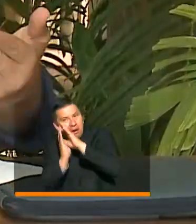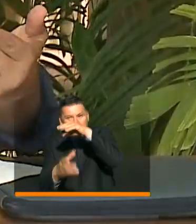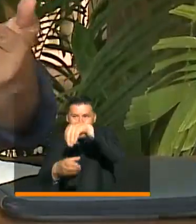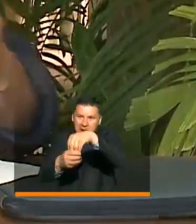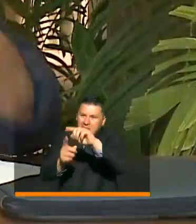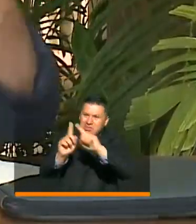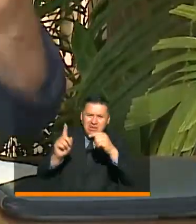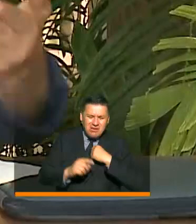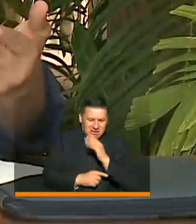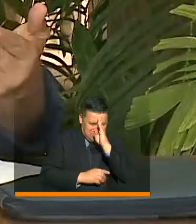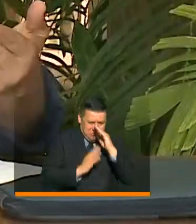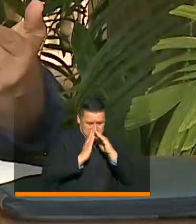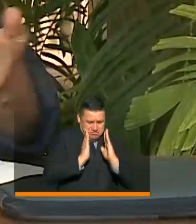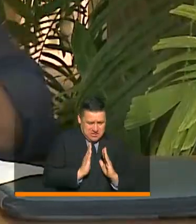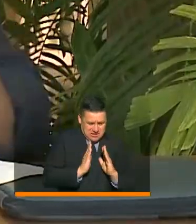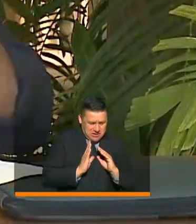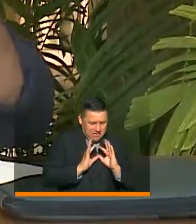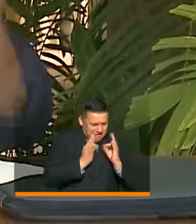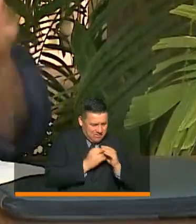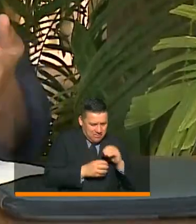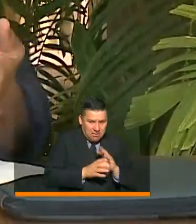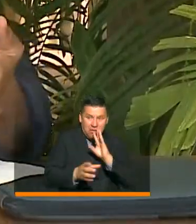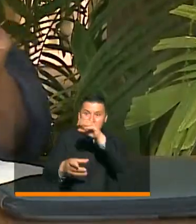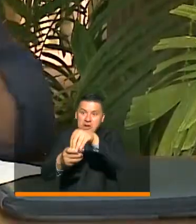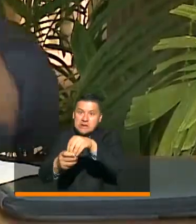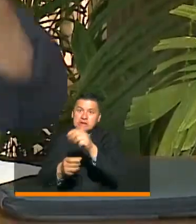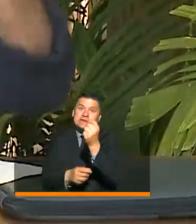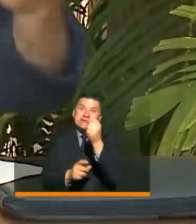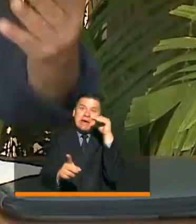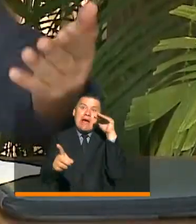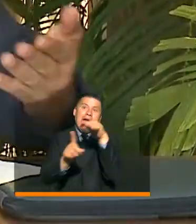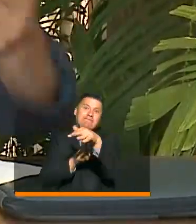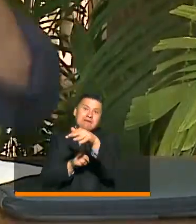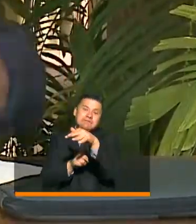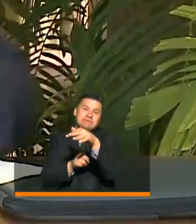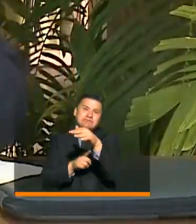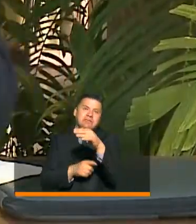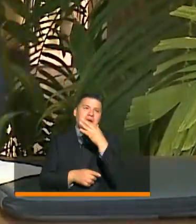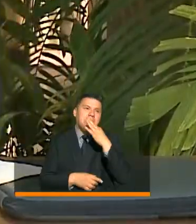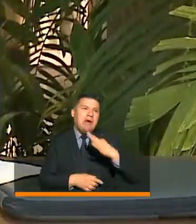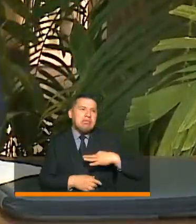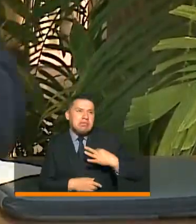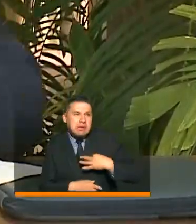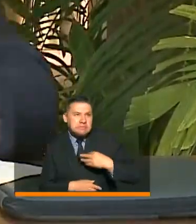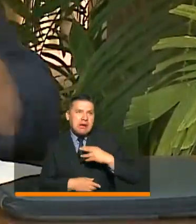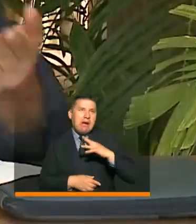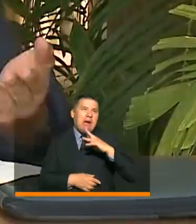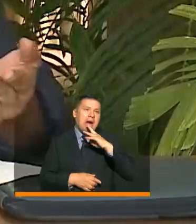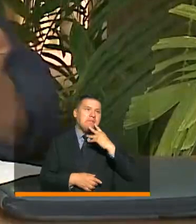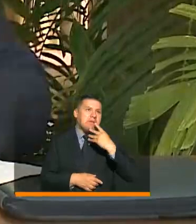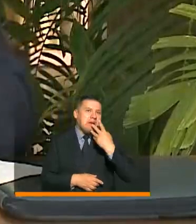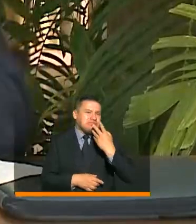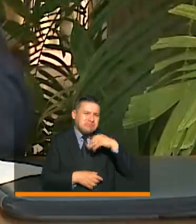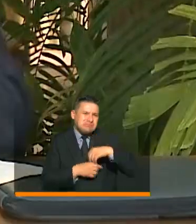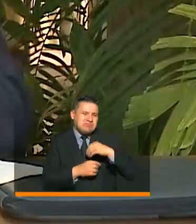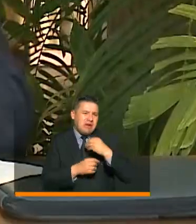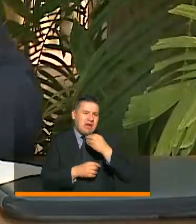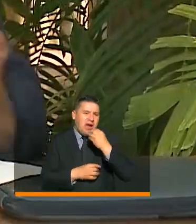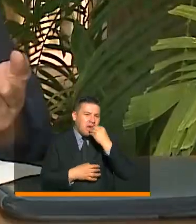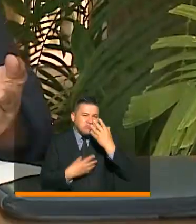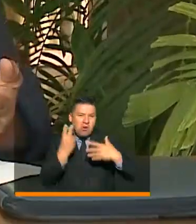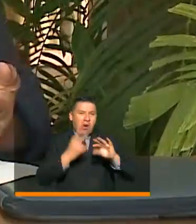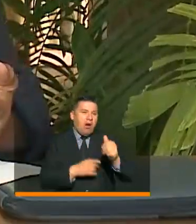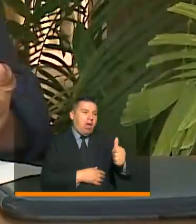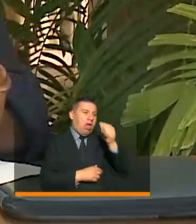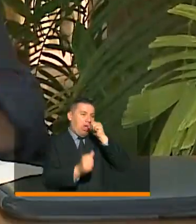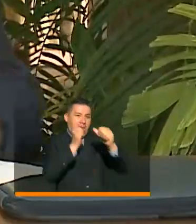casa distinta con las que convivimos, se genera un mayor riesgo en el desayuno, en el almuerzo, en la cena. Y si tomamos un trago de